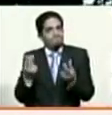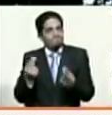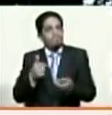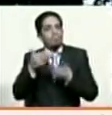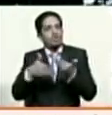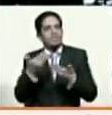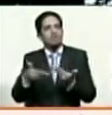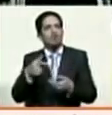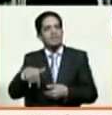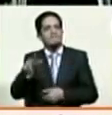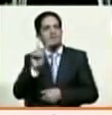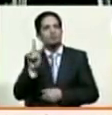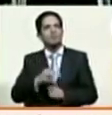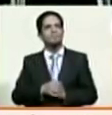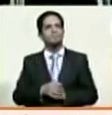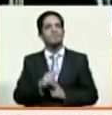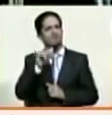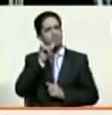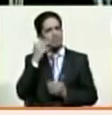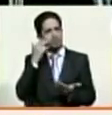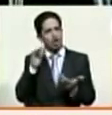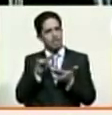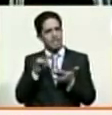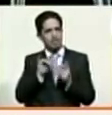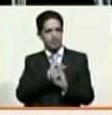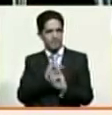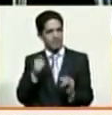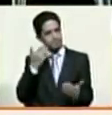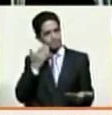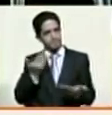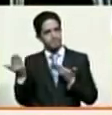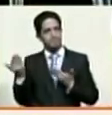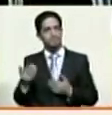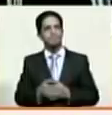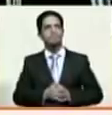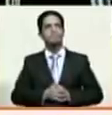Es la información que nosotros tenemos a esta hora y con ella retornamos el pase a los estudios de Venezolana de Televisión. Adelante.